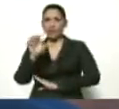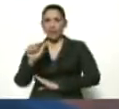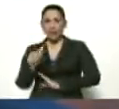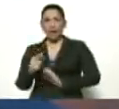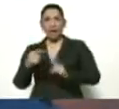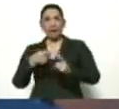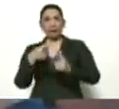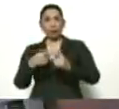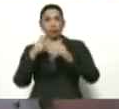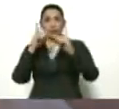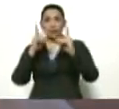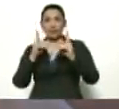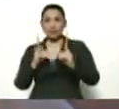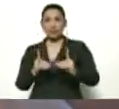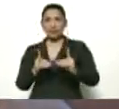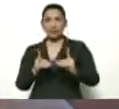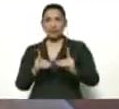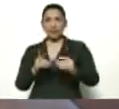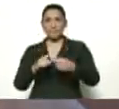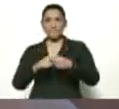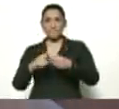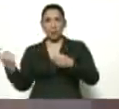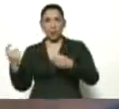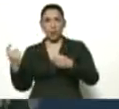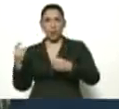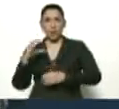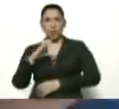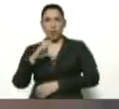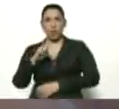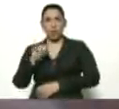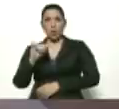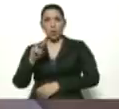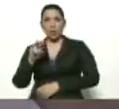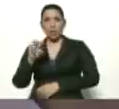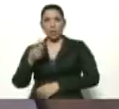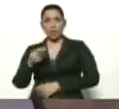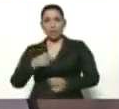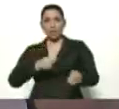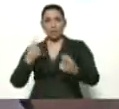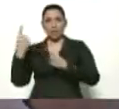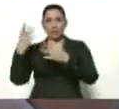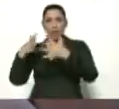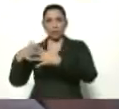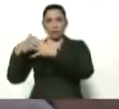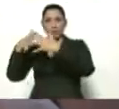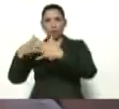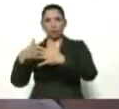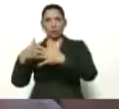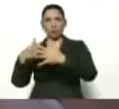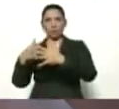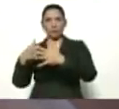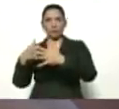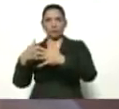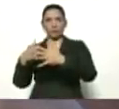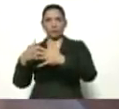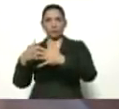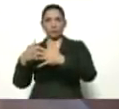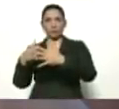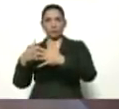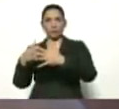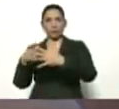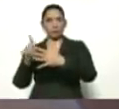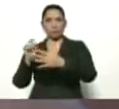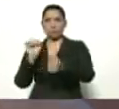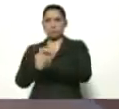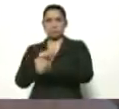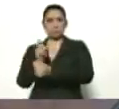deciden sacarlo del juego y llevárselo eeuu una operación de rescate de gente no de imputarlo en la